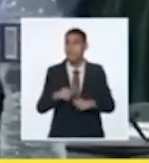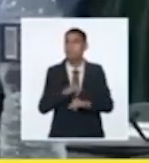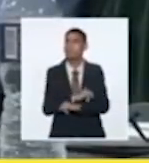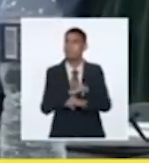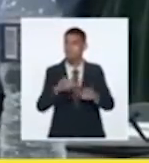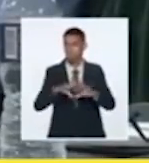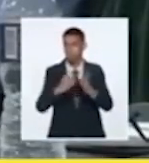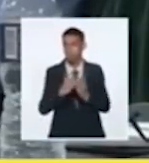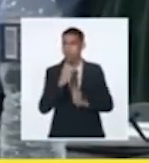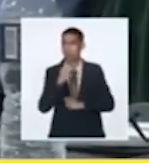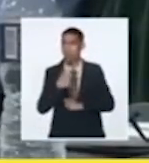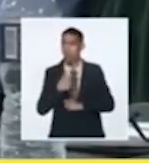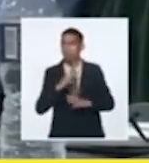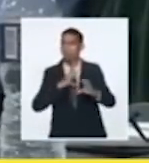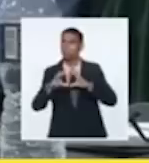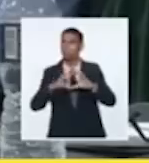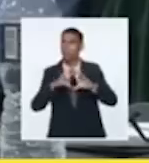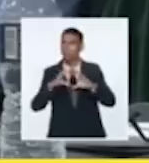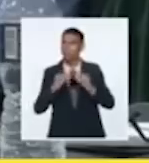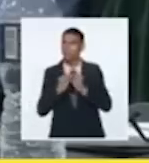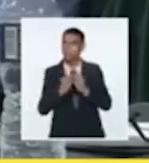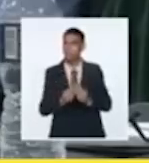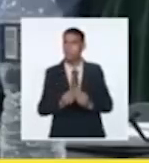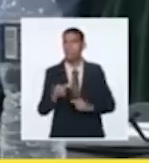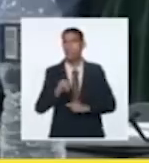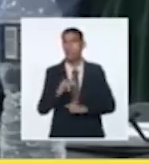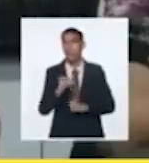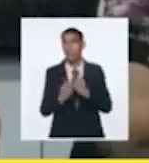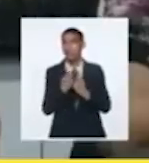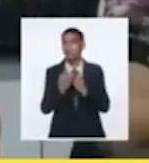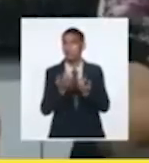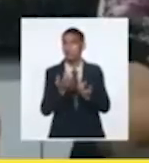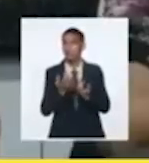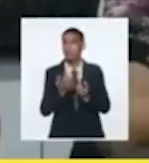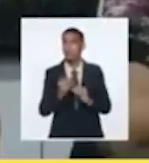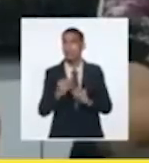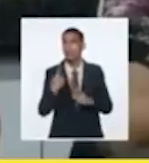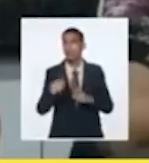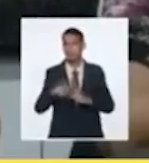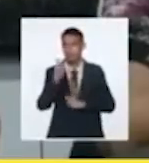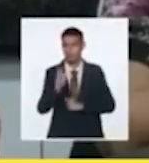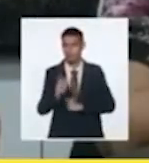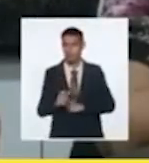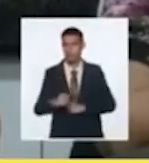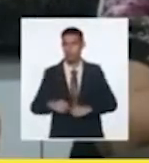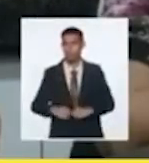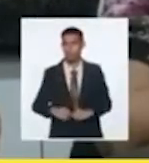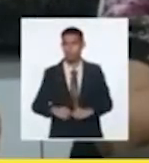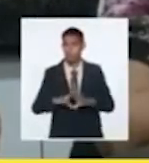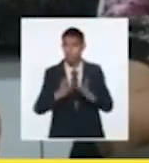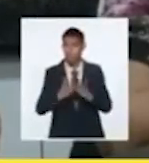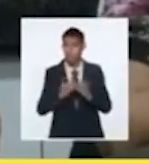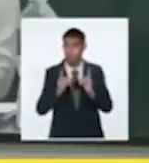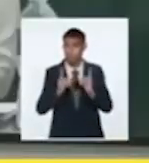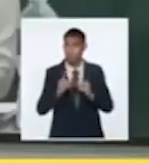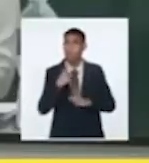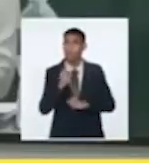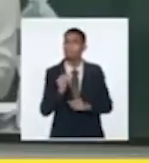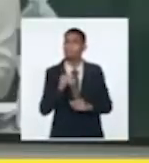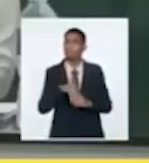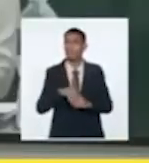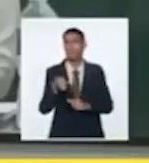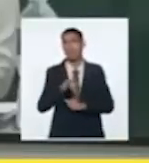informen, comuniquen y establezcan contactos con los clientes. Esta sesión incluyó